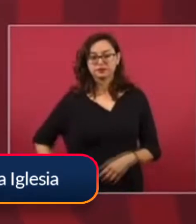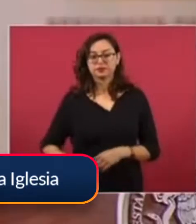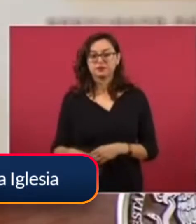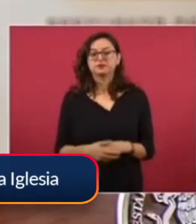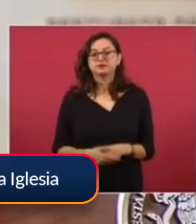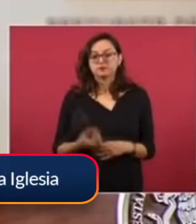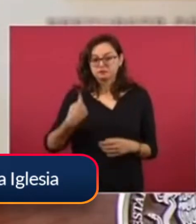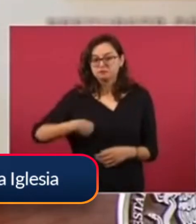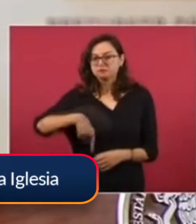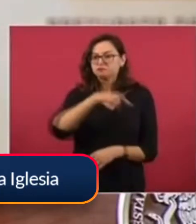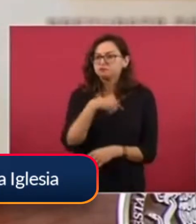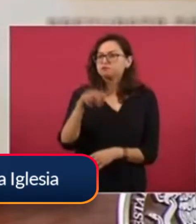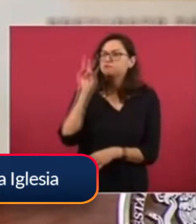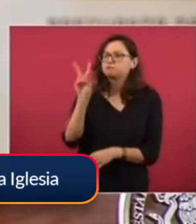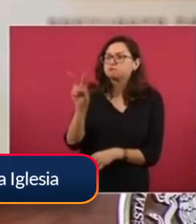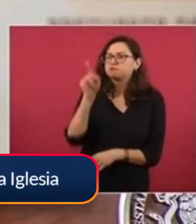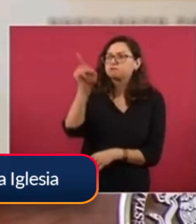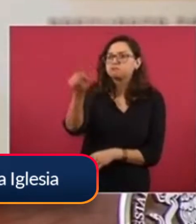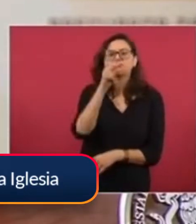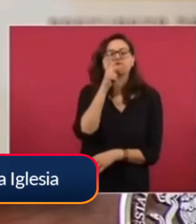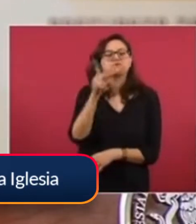con el Papa Francisco.